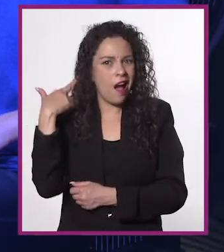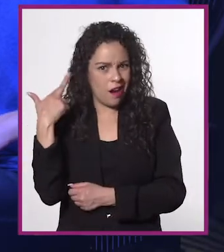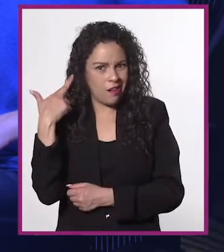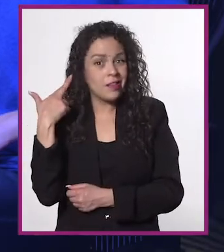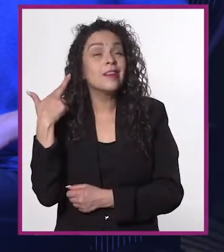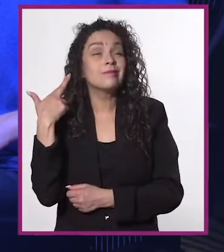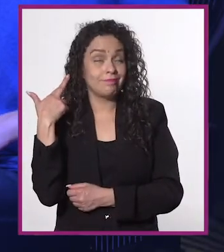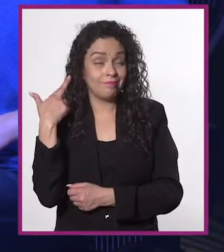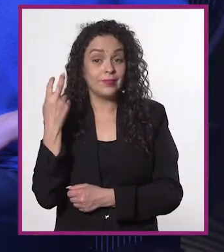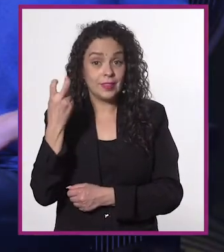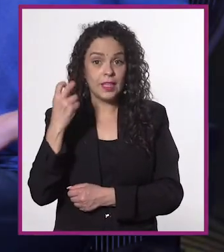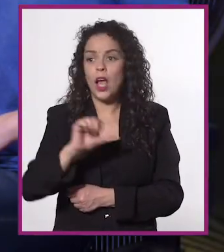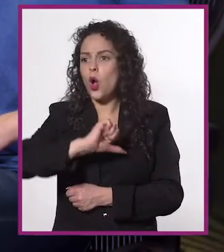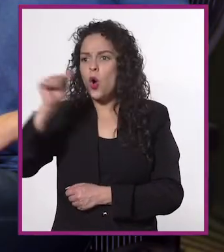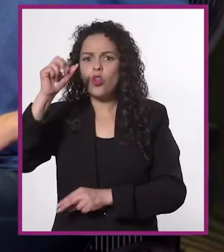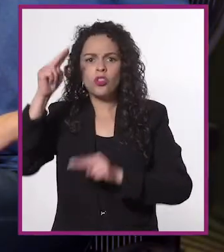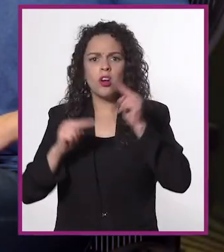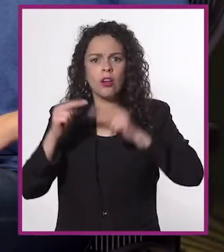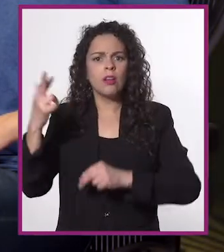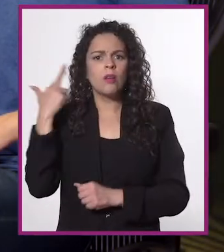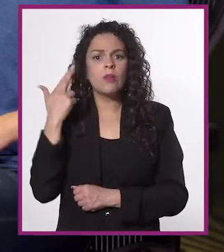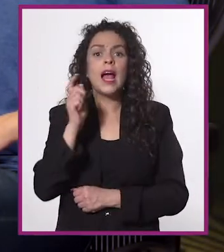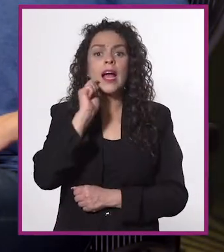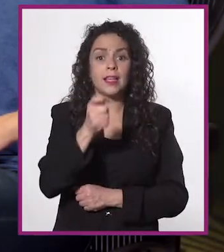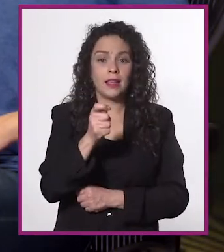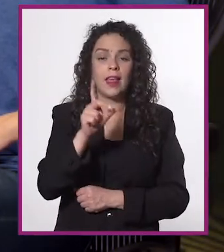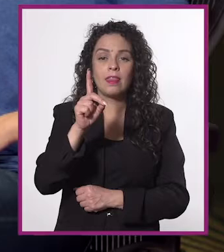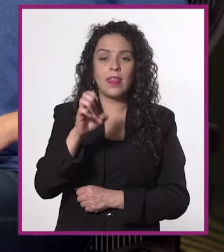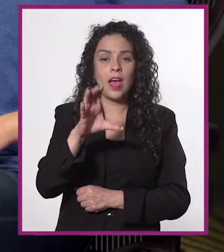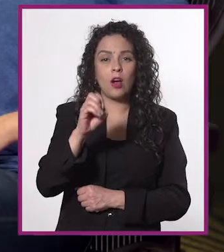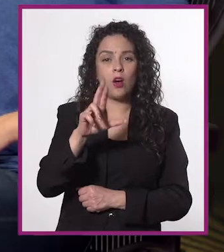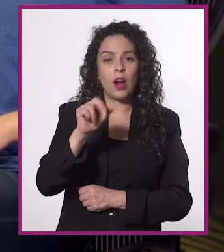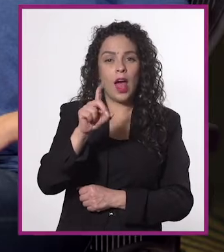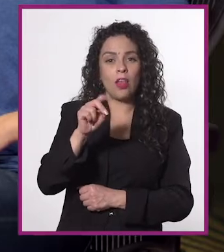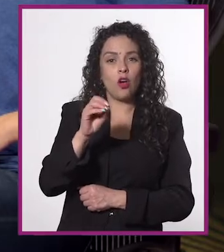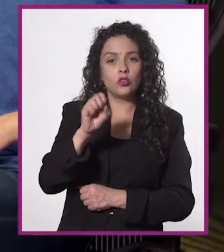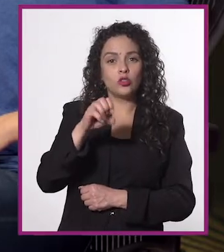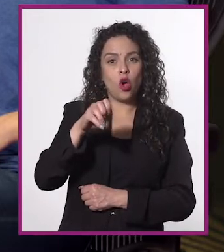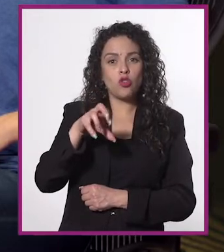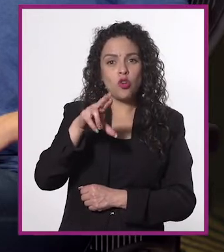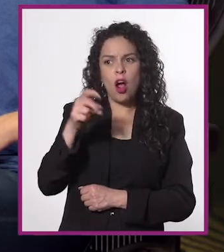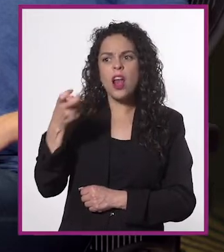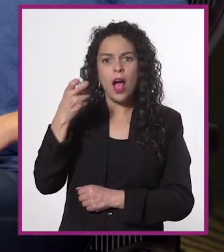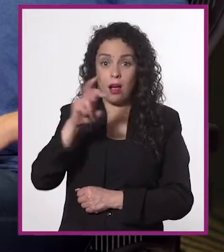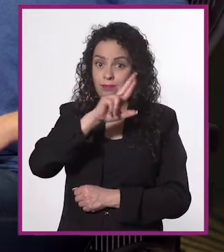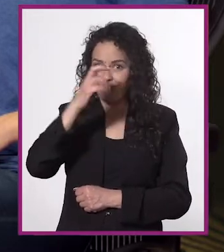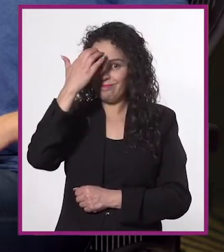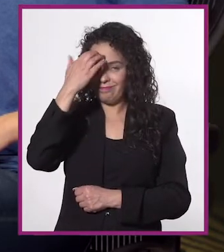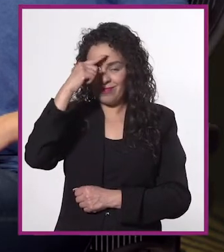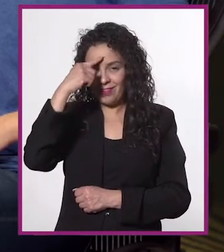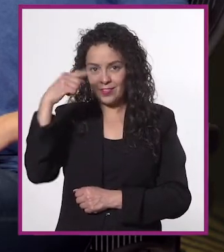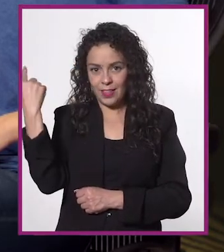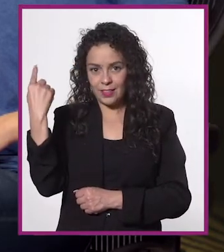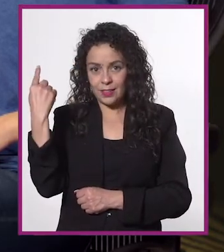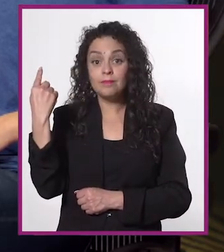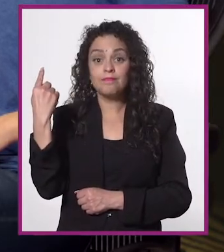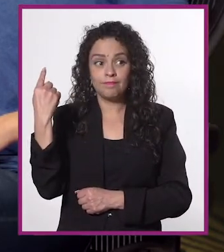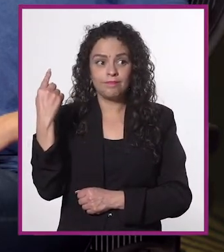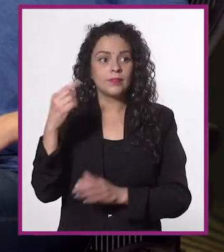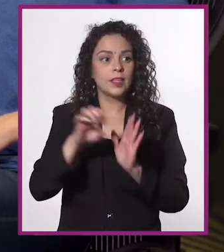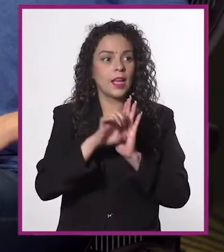Cri, cri. Otro nivel de sonido son los elementos del decorado sonoro, que tienen un emisor